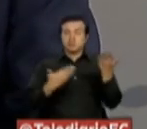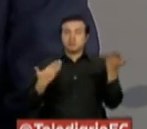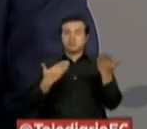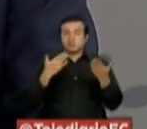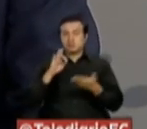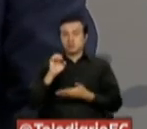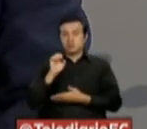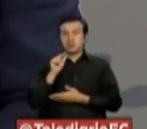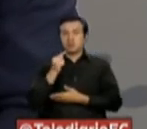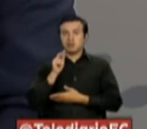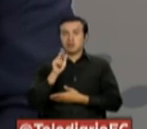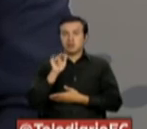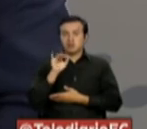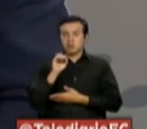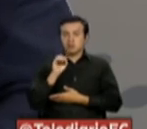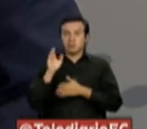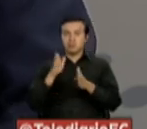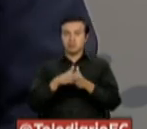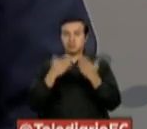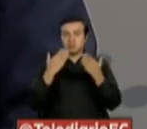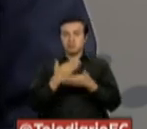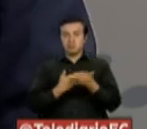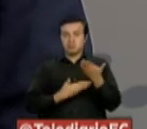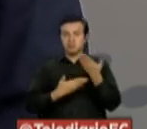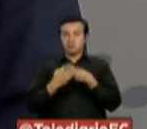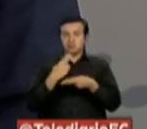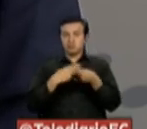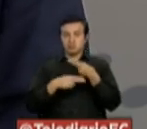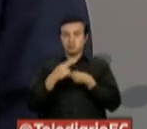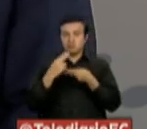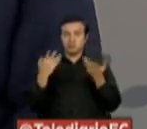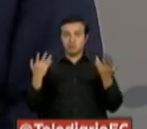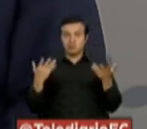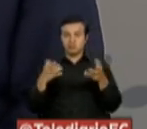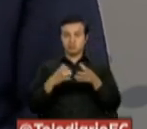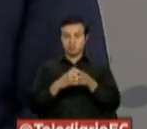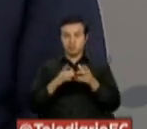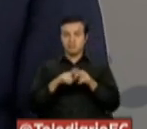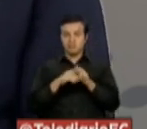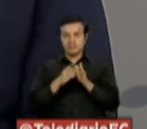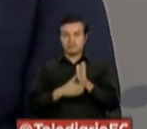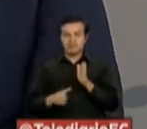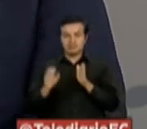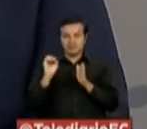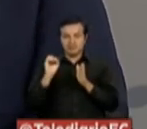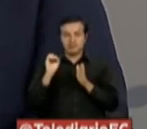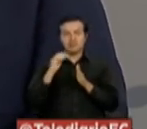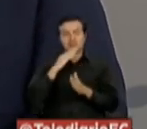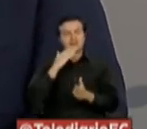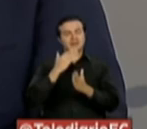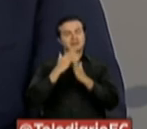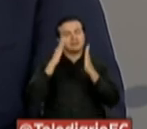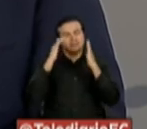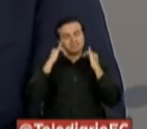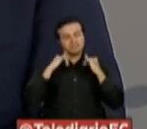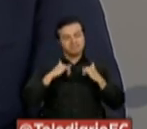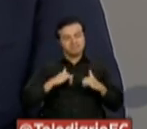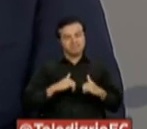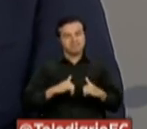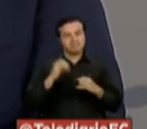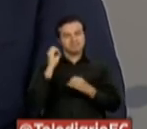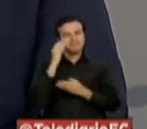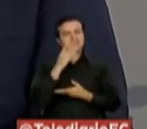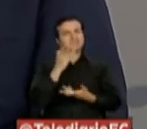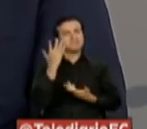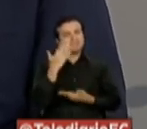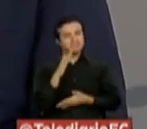del Telégrafo y de la revista de Economía y Emprendedores desde cero. Gracias, como siempre, amigos televidentes, por seguirnos hasta esta